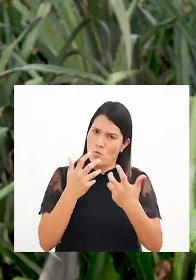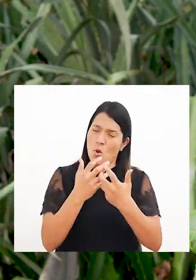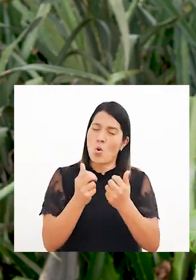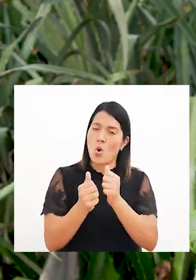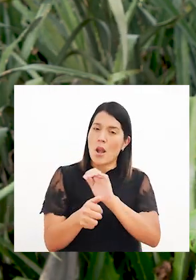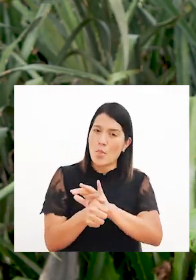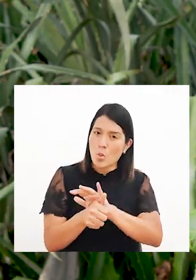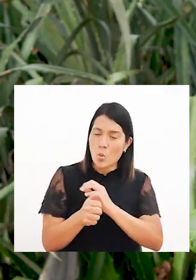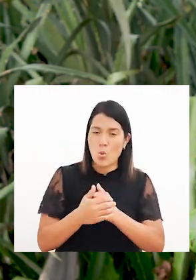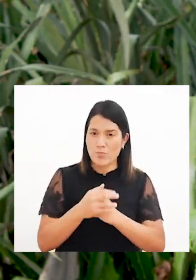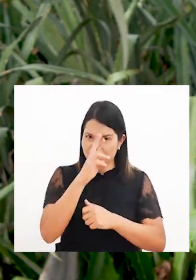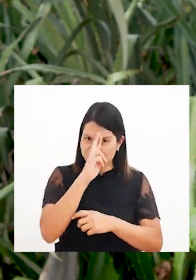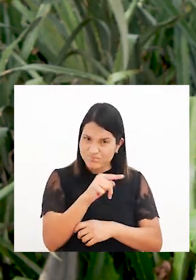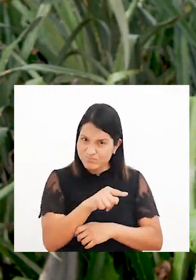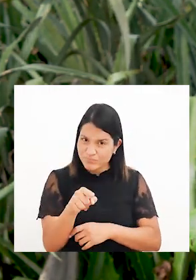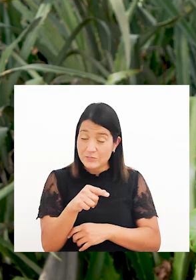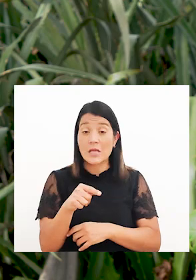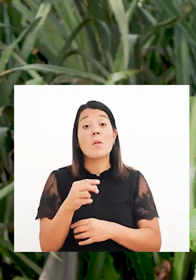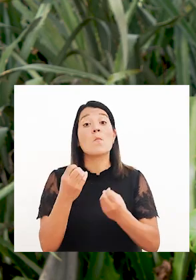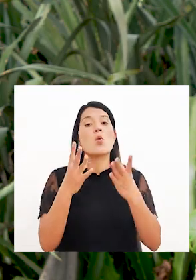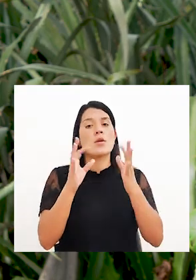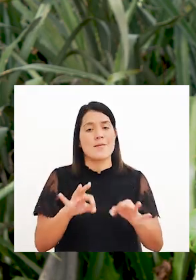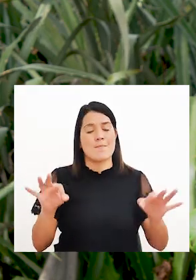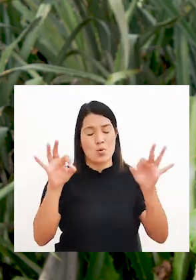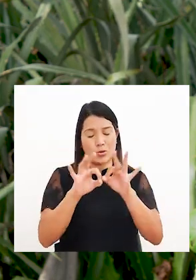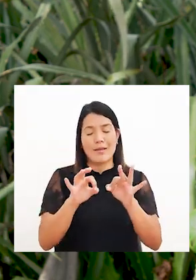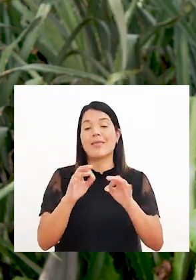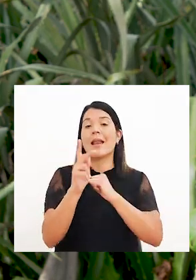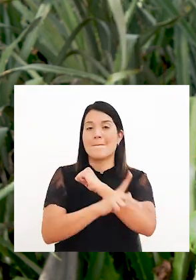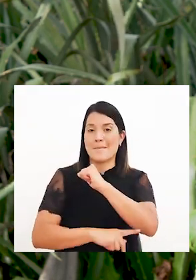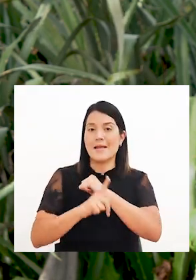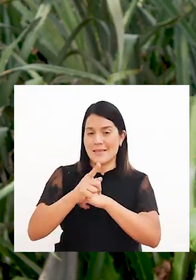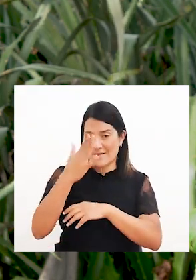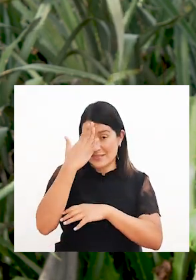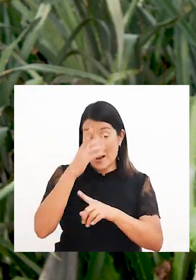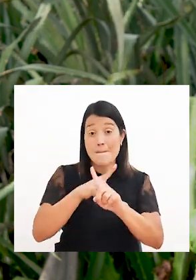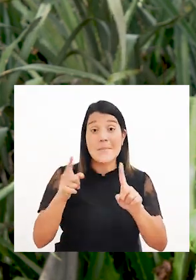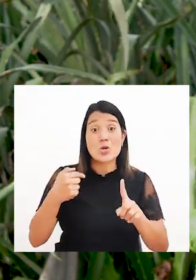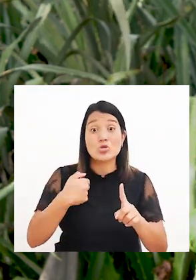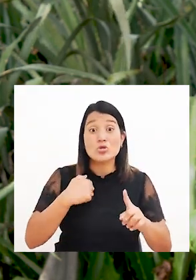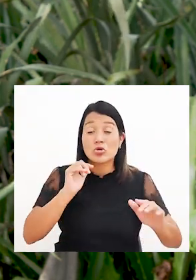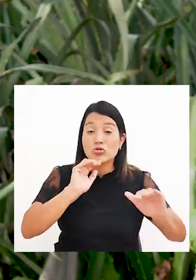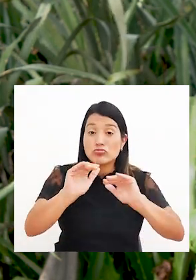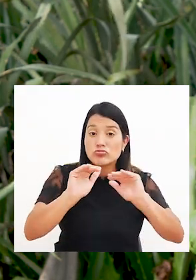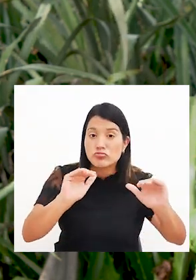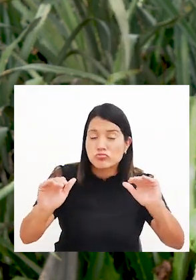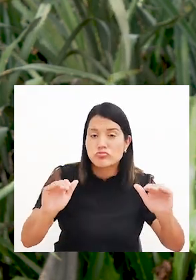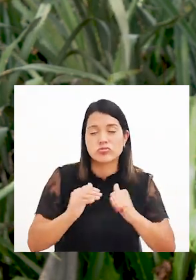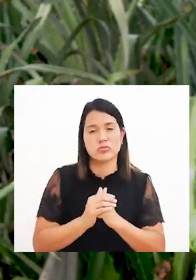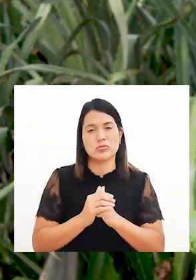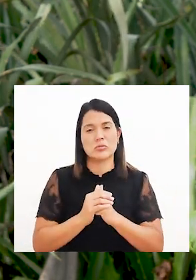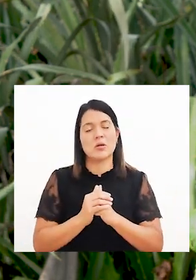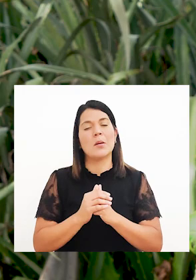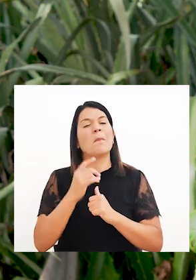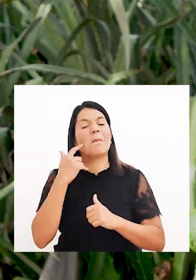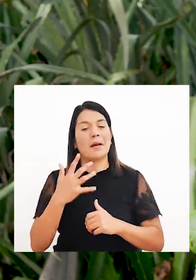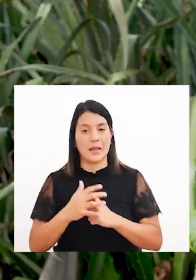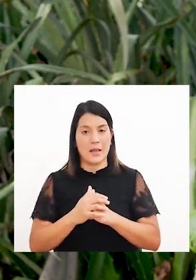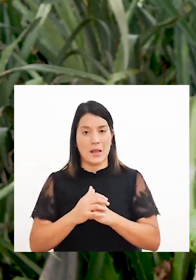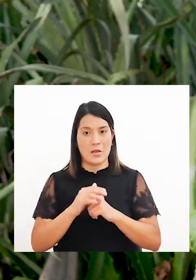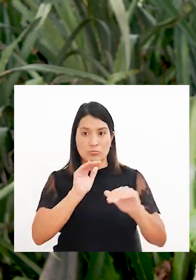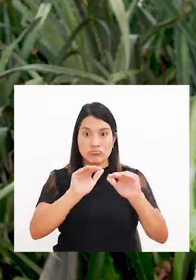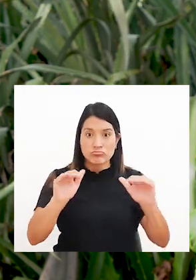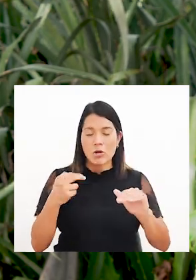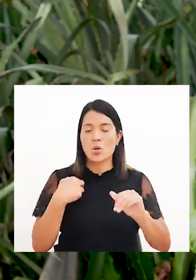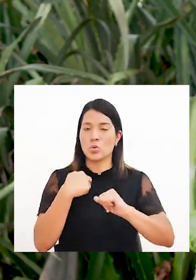accionar. Y esto es una parte muy importante que el país debe conocerla. Pero yo invito no solo al